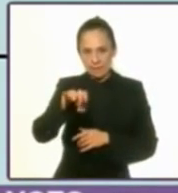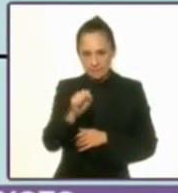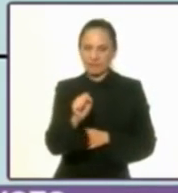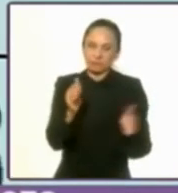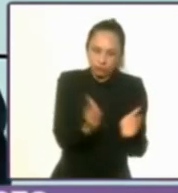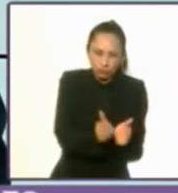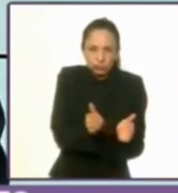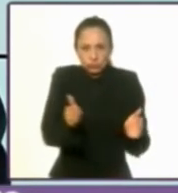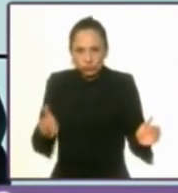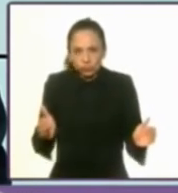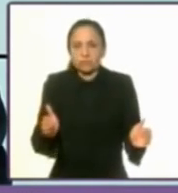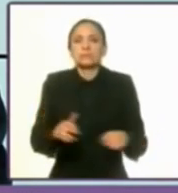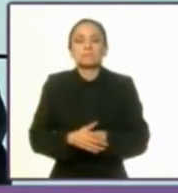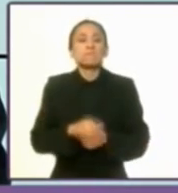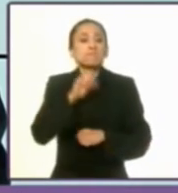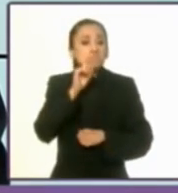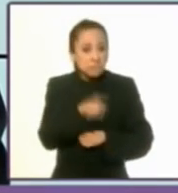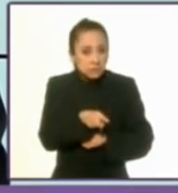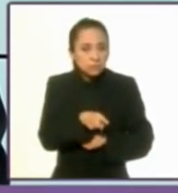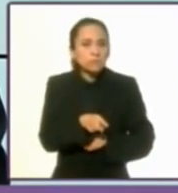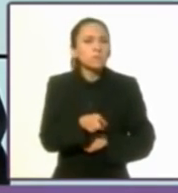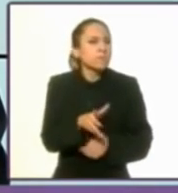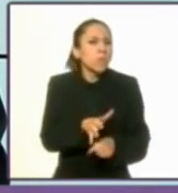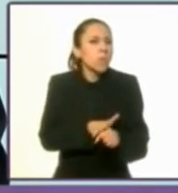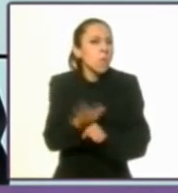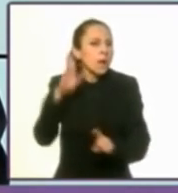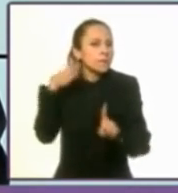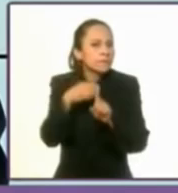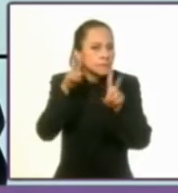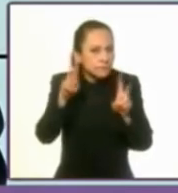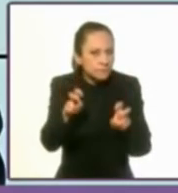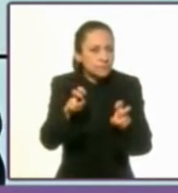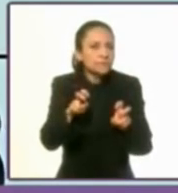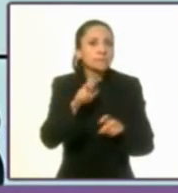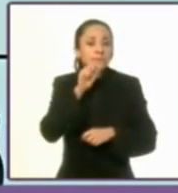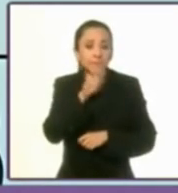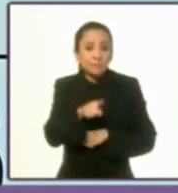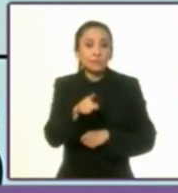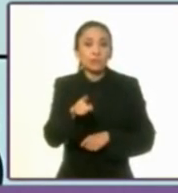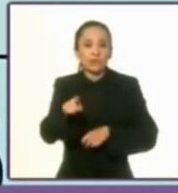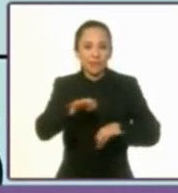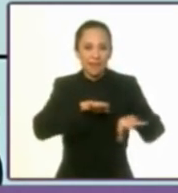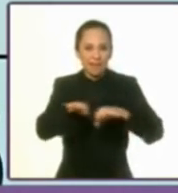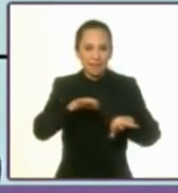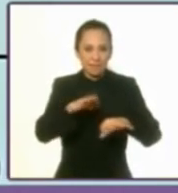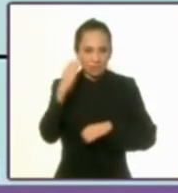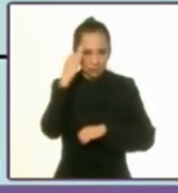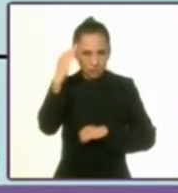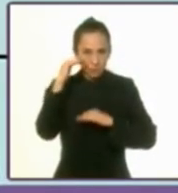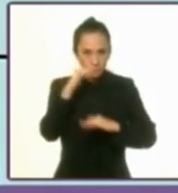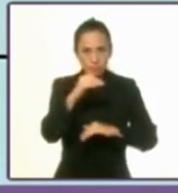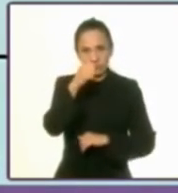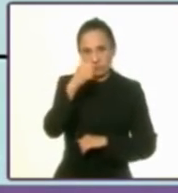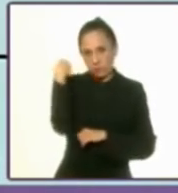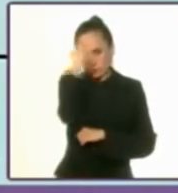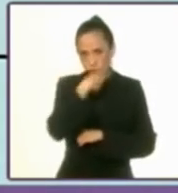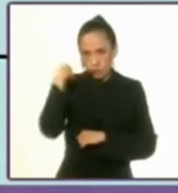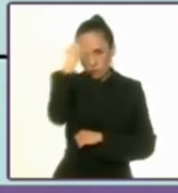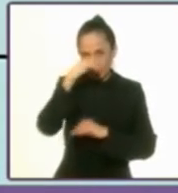microempresas y que tiene que ver con jornada 9 y correa de 6 horas